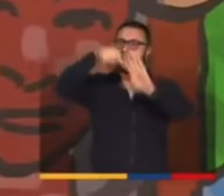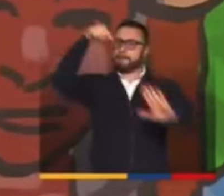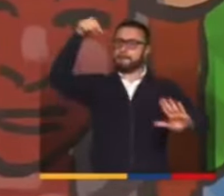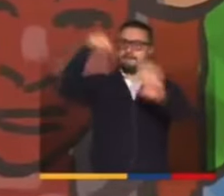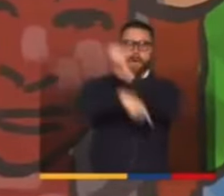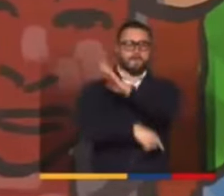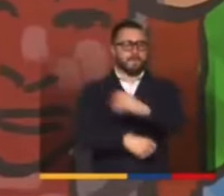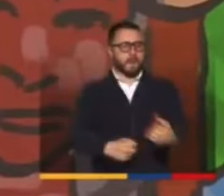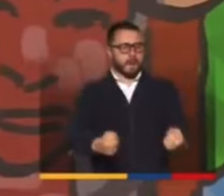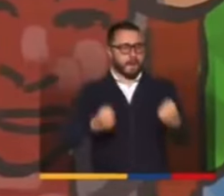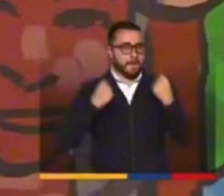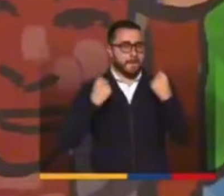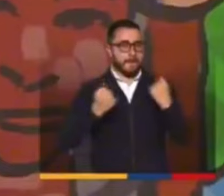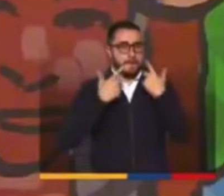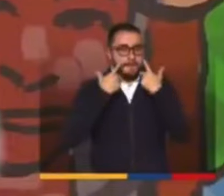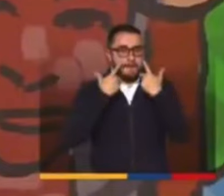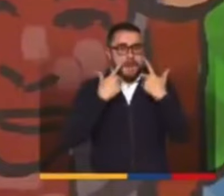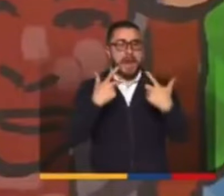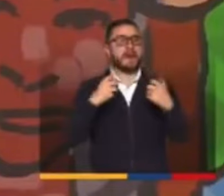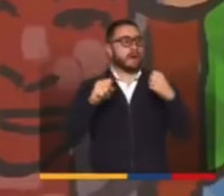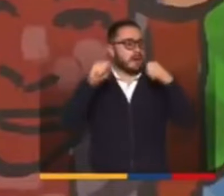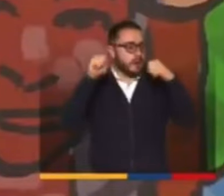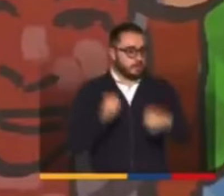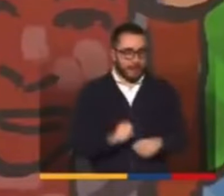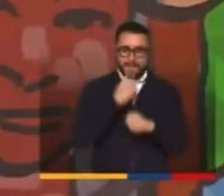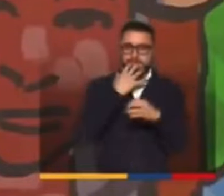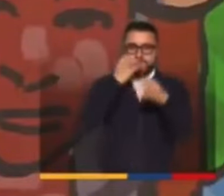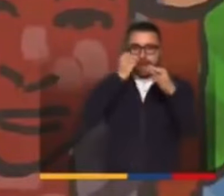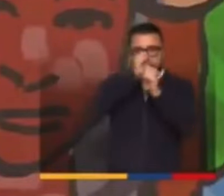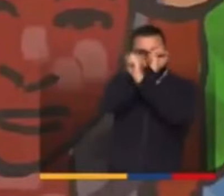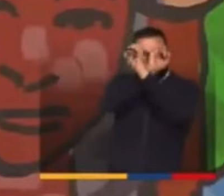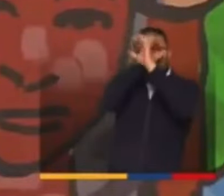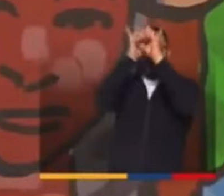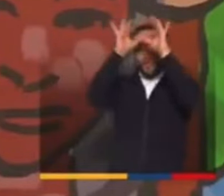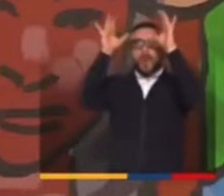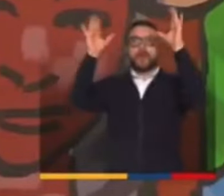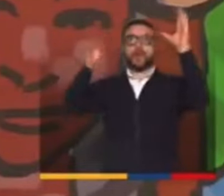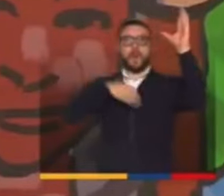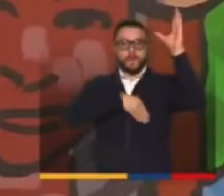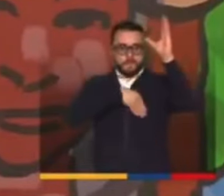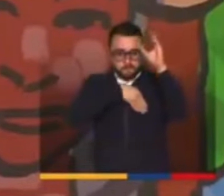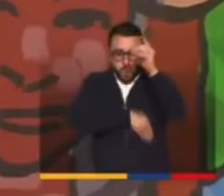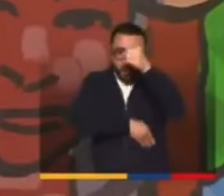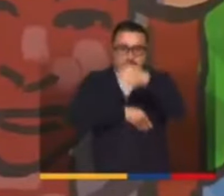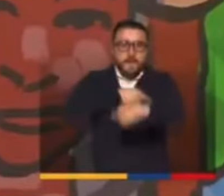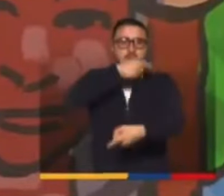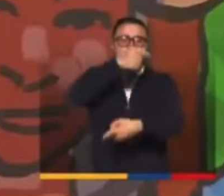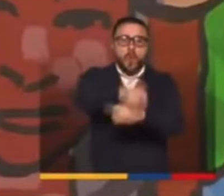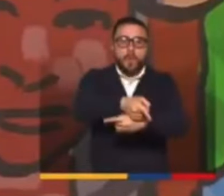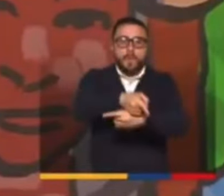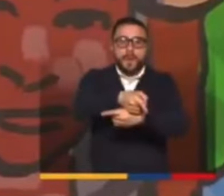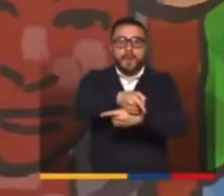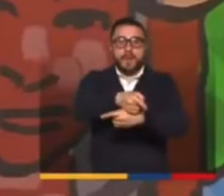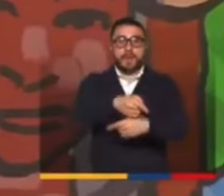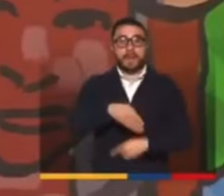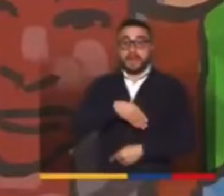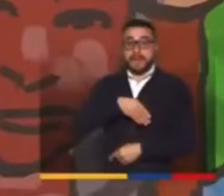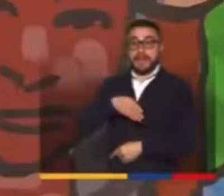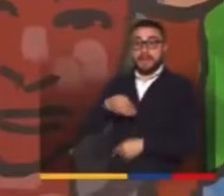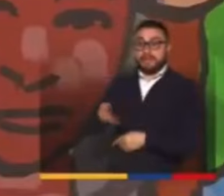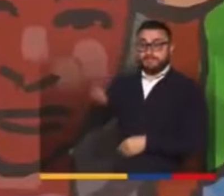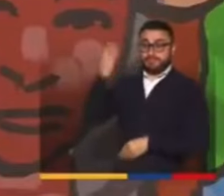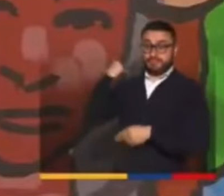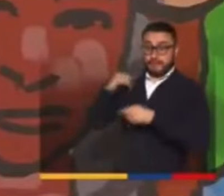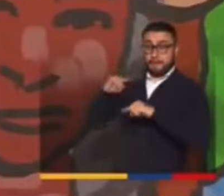más, que pueda ser el sueño de Bolívar y del libertador primero que